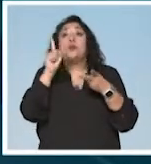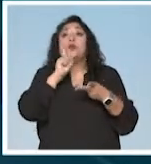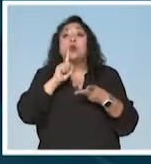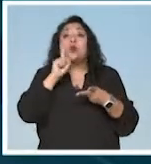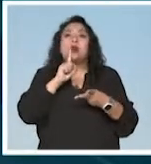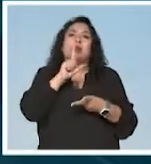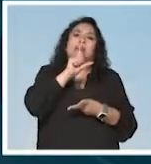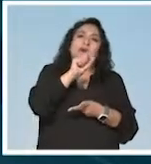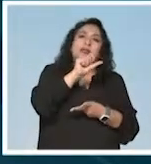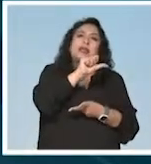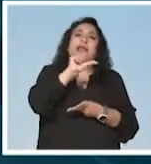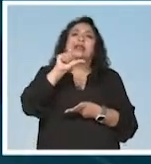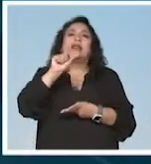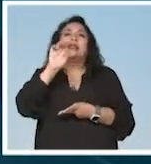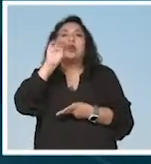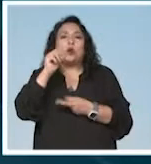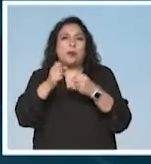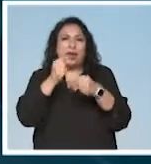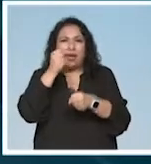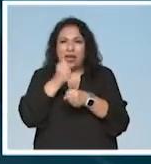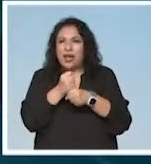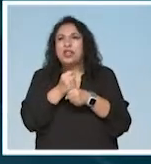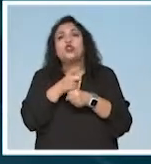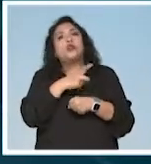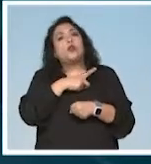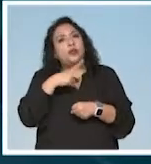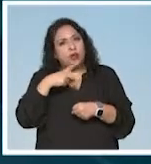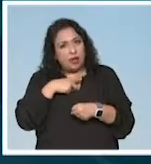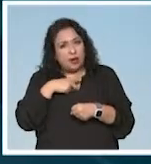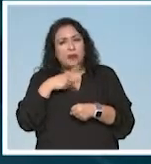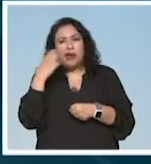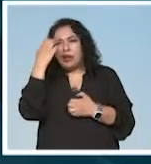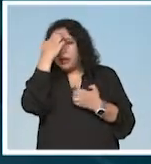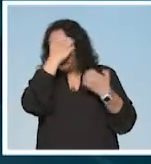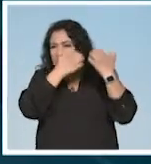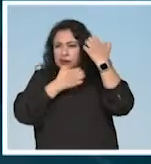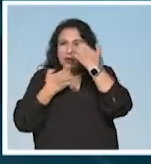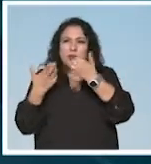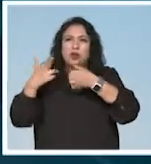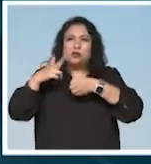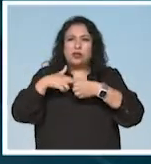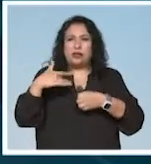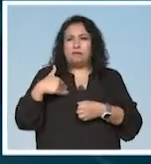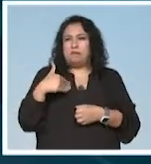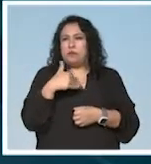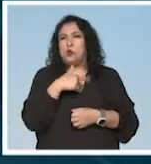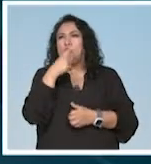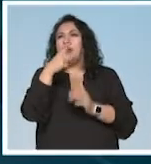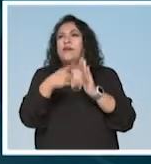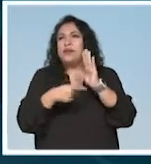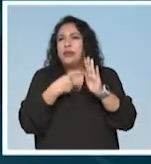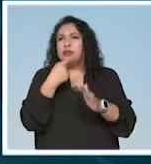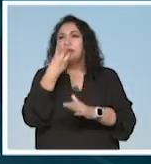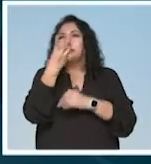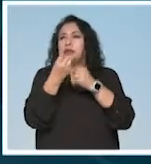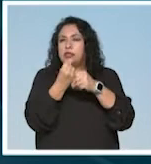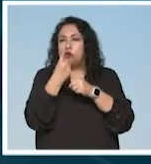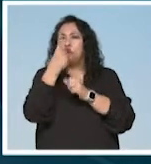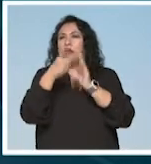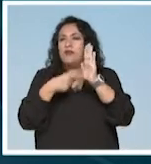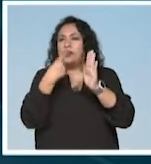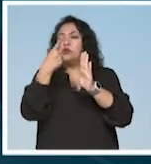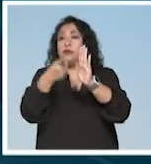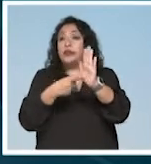de 20 a 39 años de edad tienen que someterse un examen clínico de los senos al menos una vez cada tres años